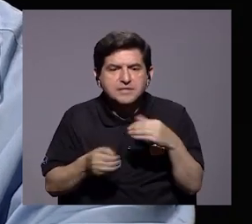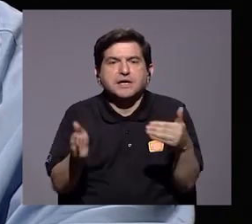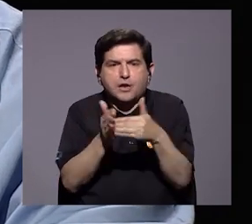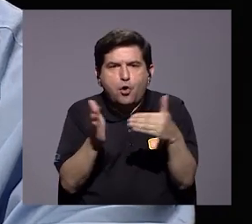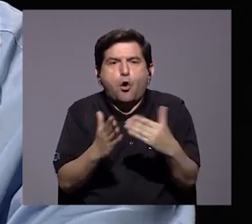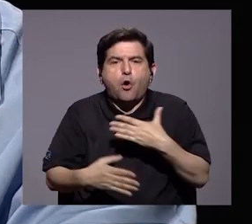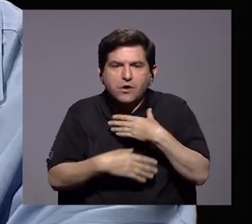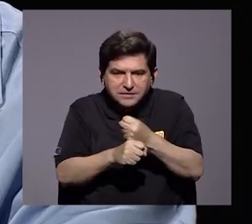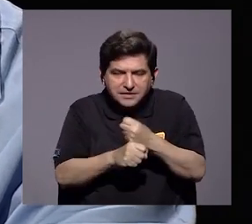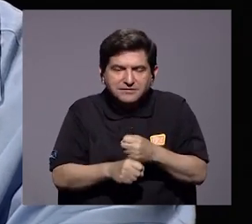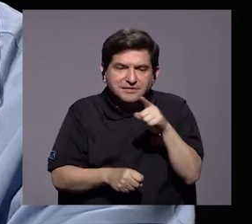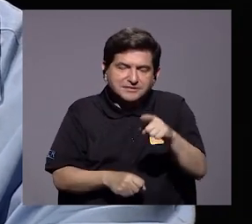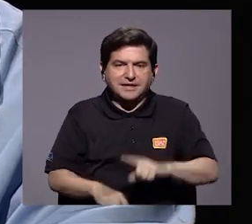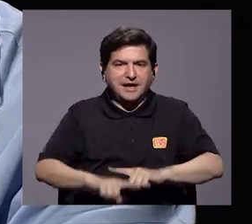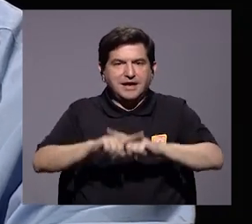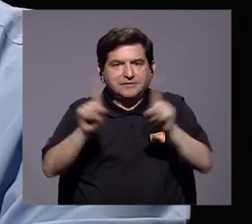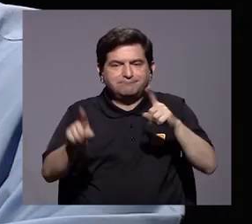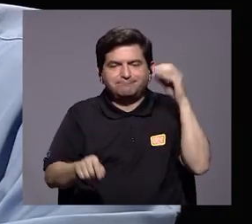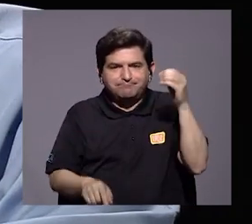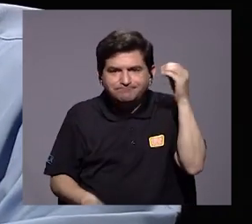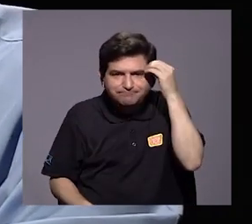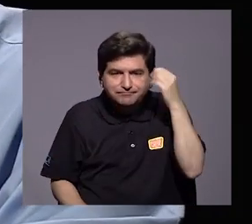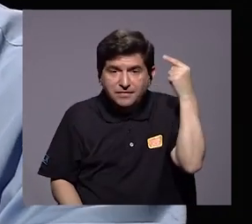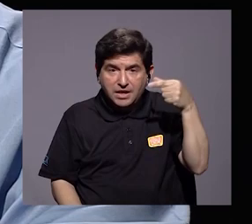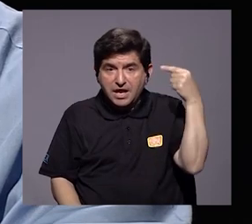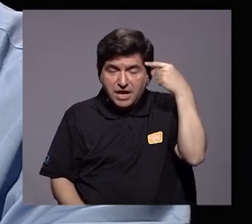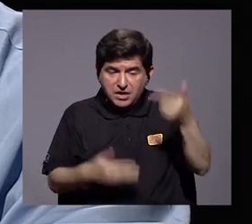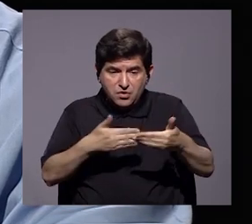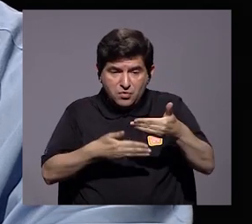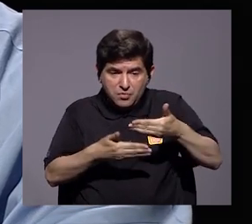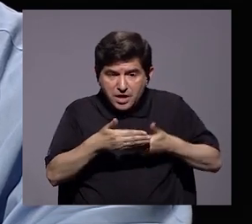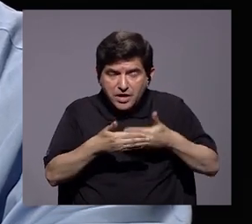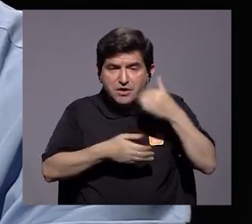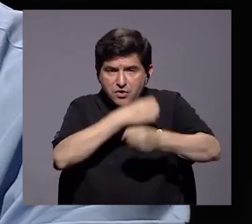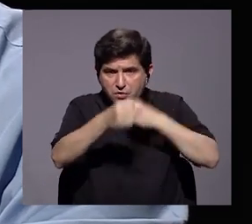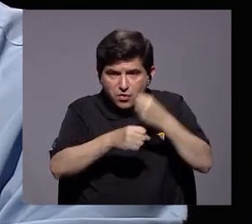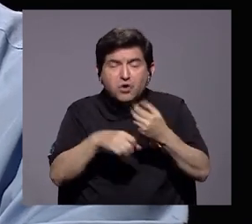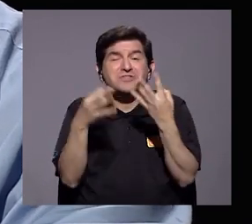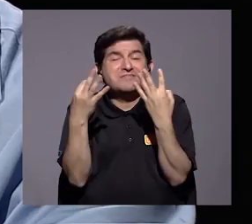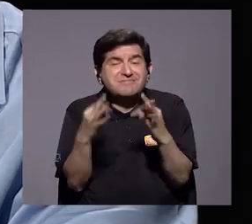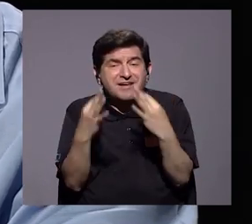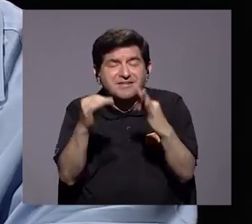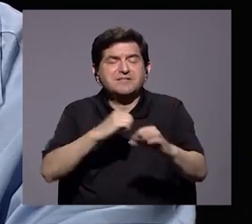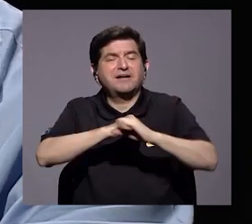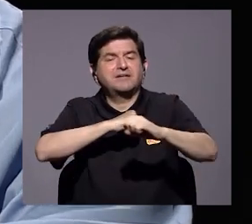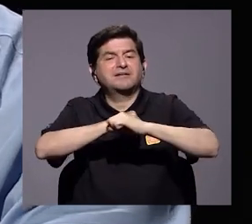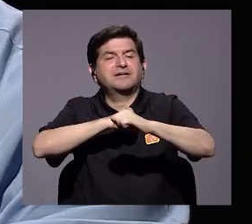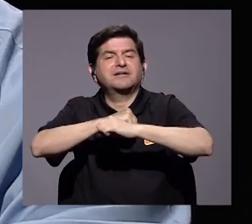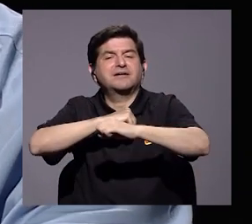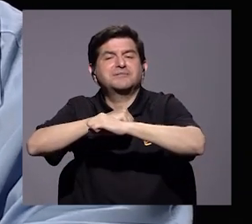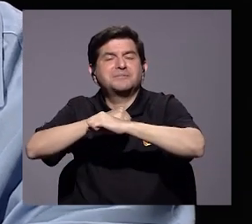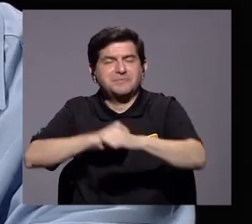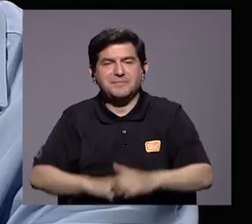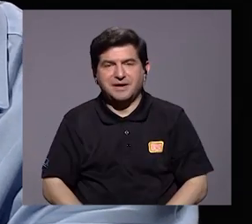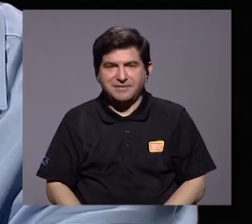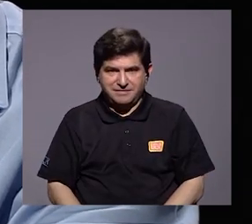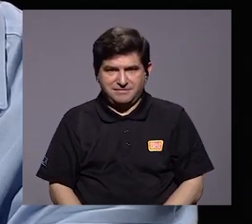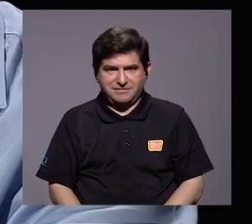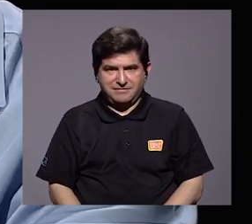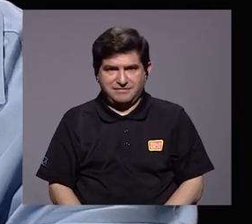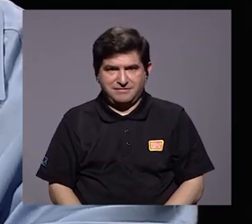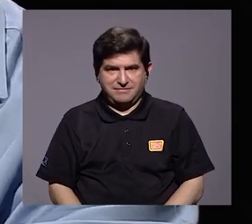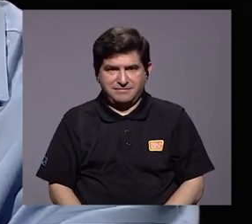recuperar la confianza donde tenemos las diferencias el gobierno del año pasado recordemos que intentó hacer una campaña literalmente una campaña